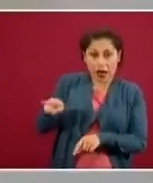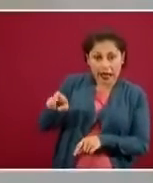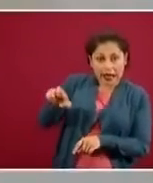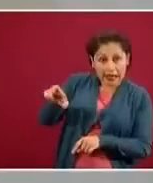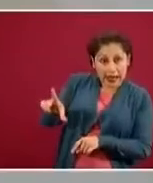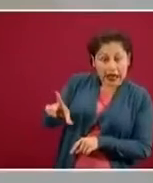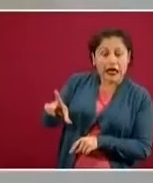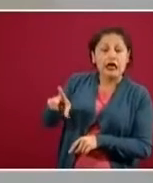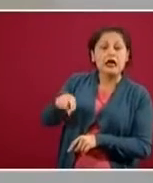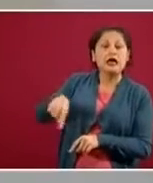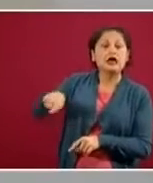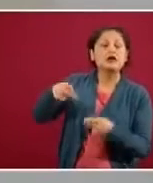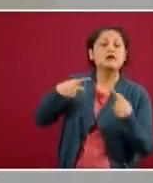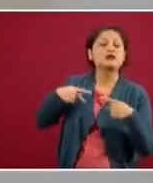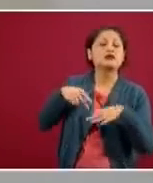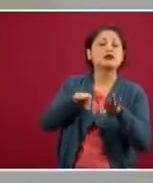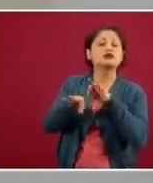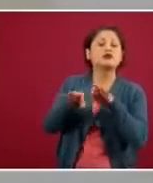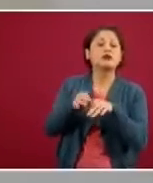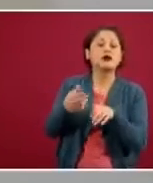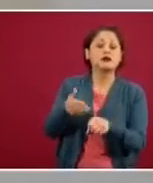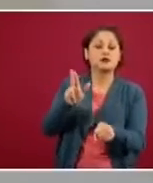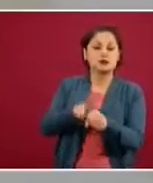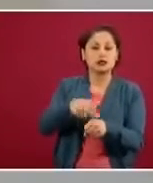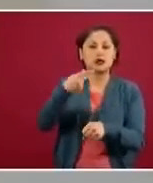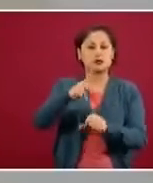total reconocimiento, respeto, admiración,